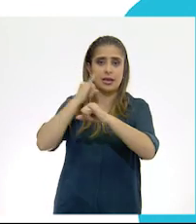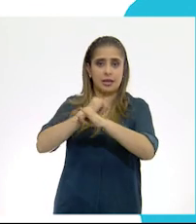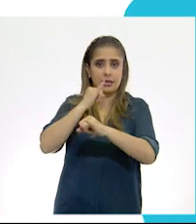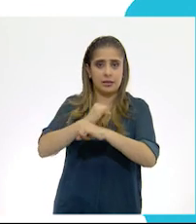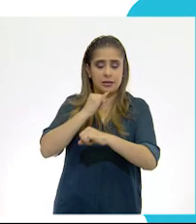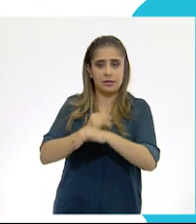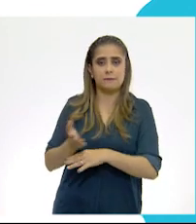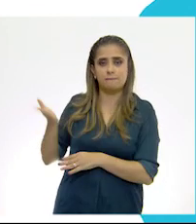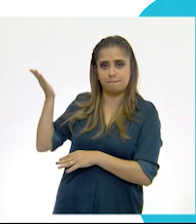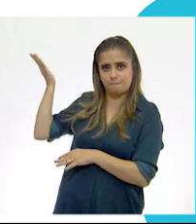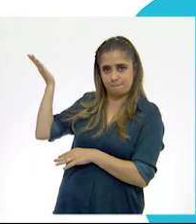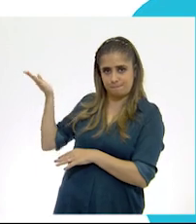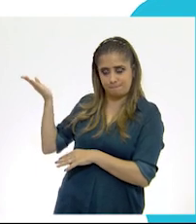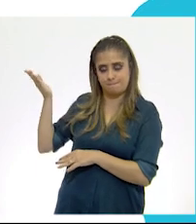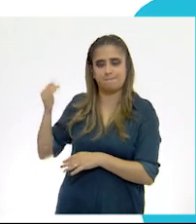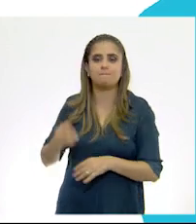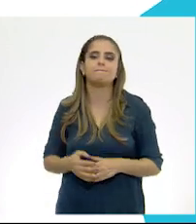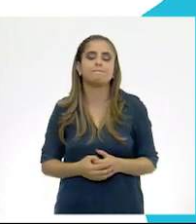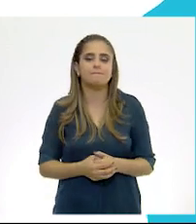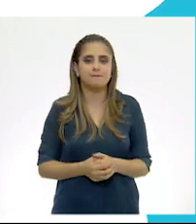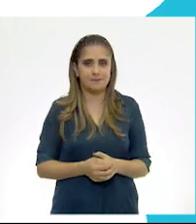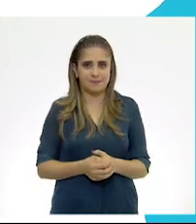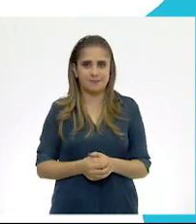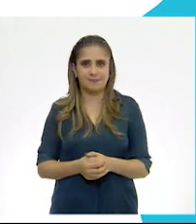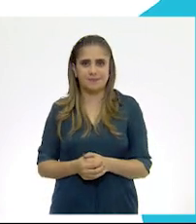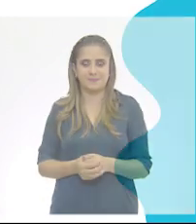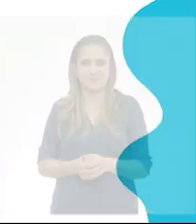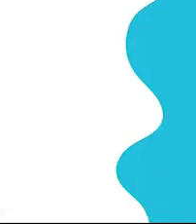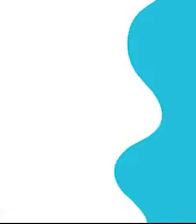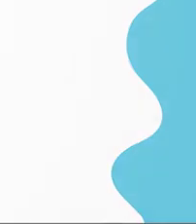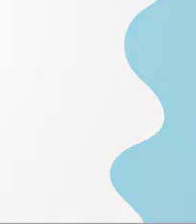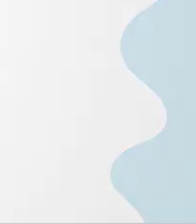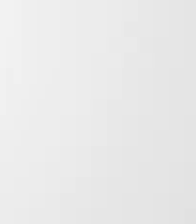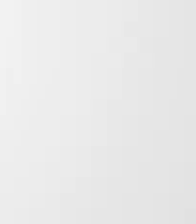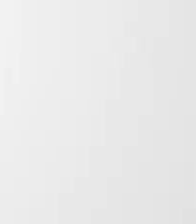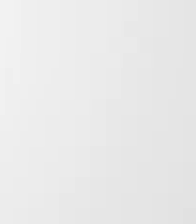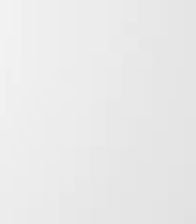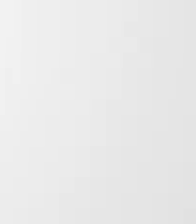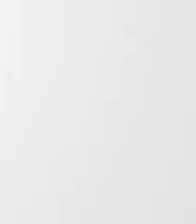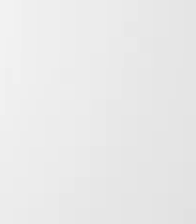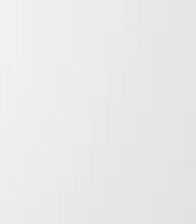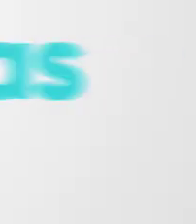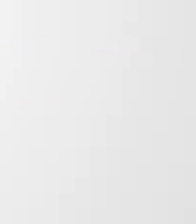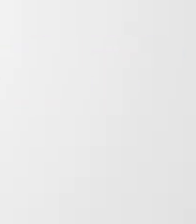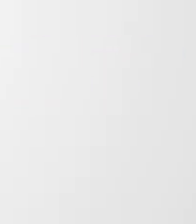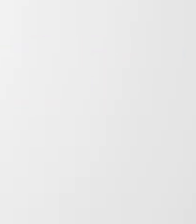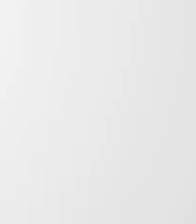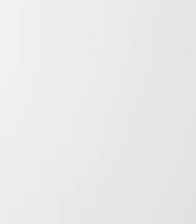aprendeencasa.sep.gov.mx.